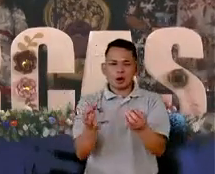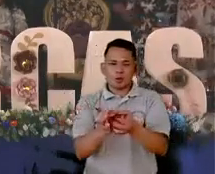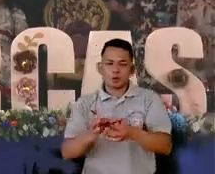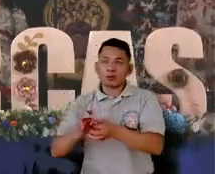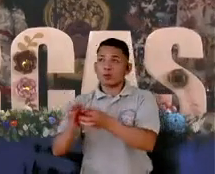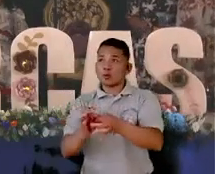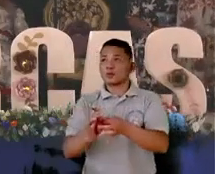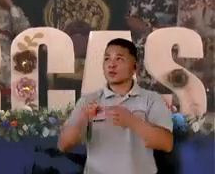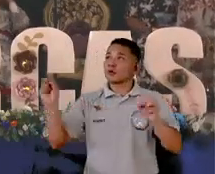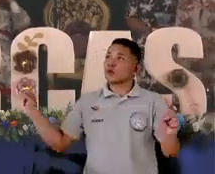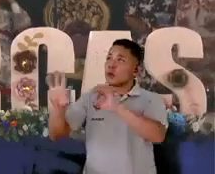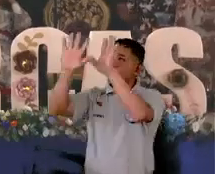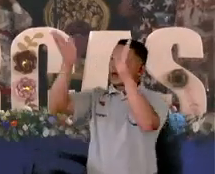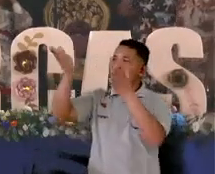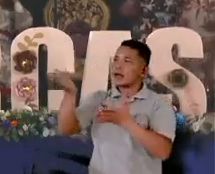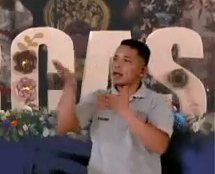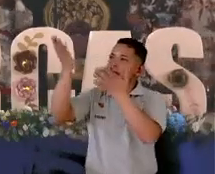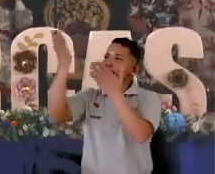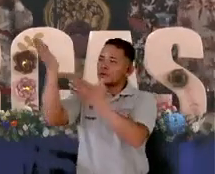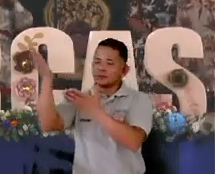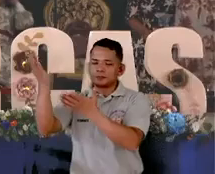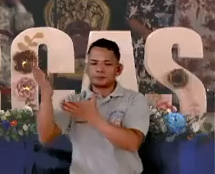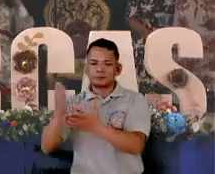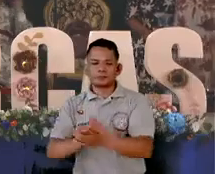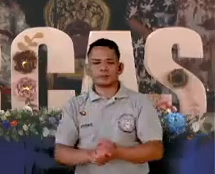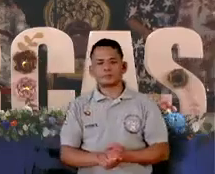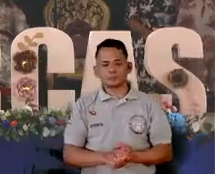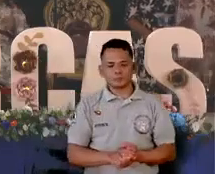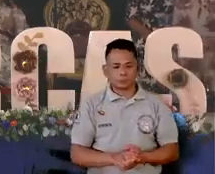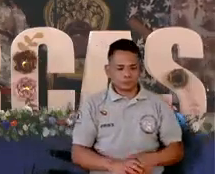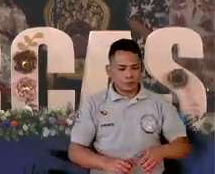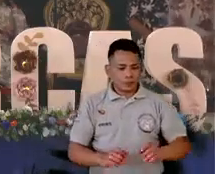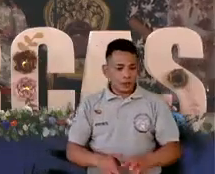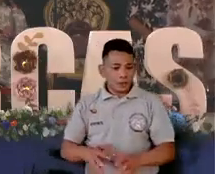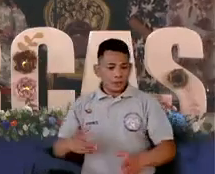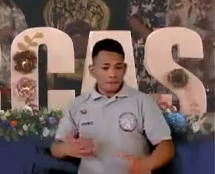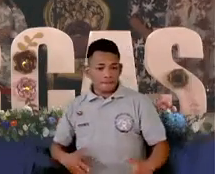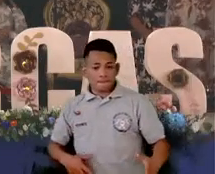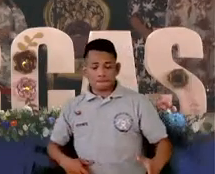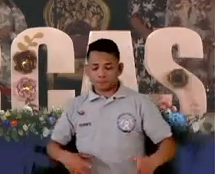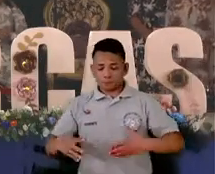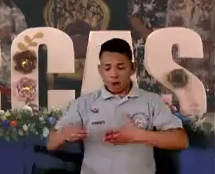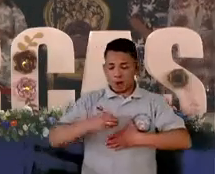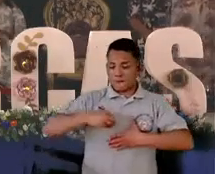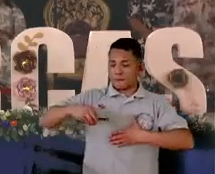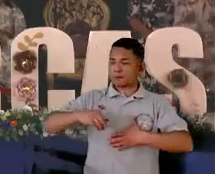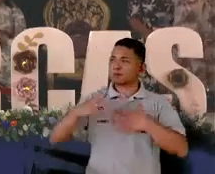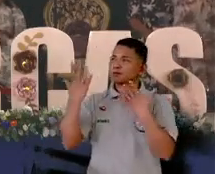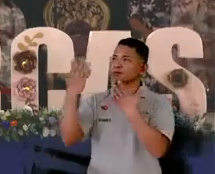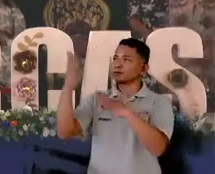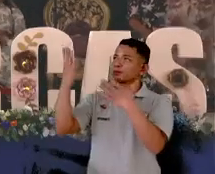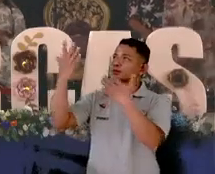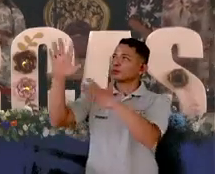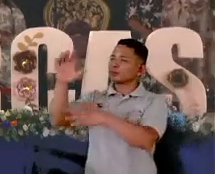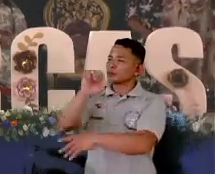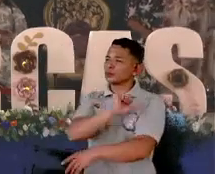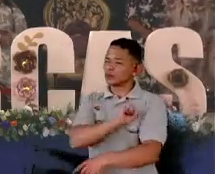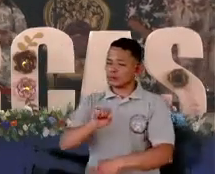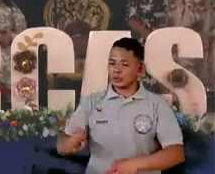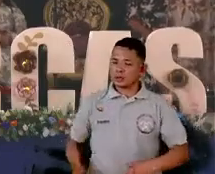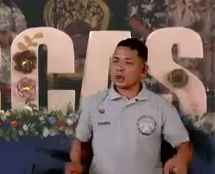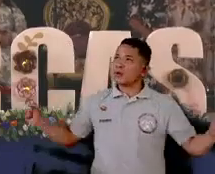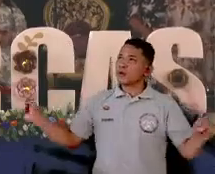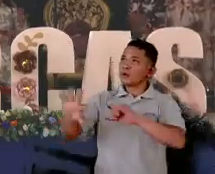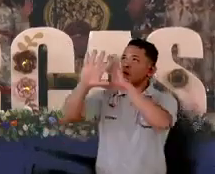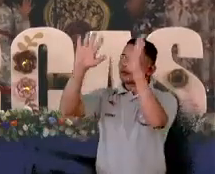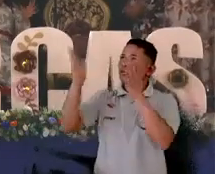a Él, gloria a Él, mi alma te alaba, Señor. Gloria a